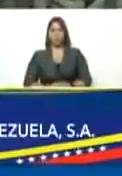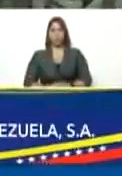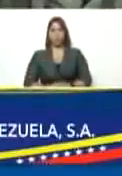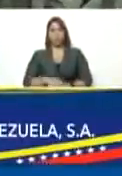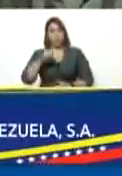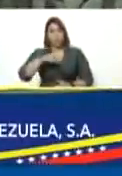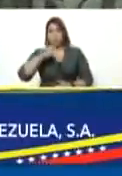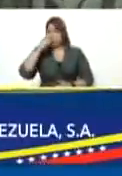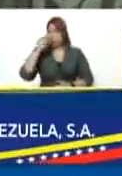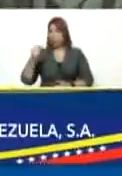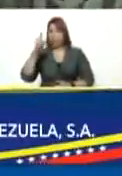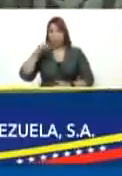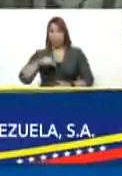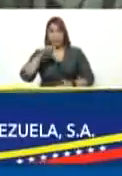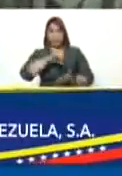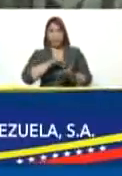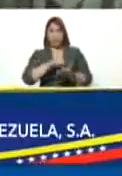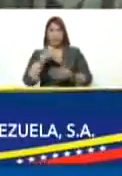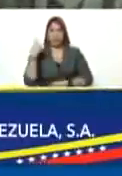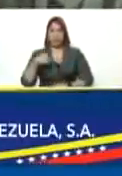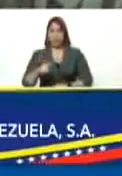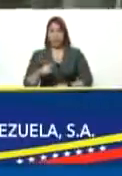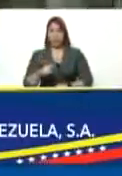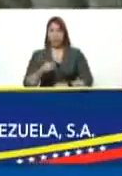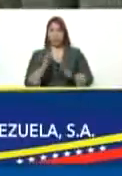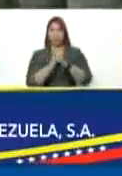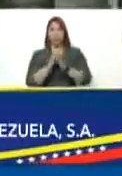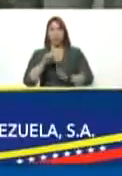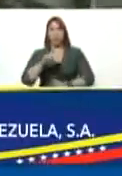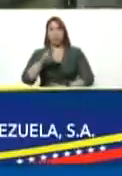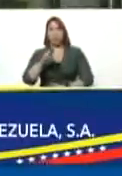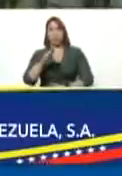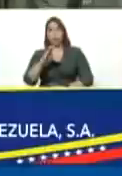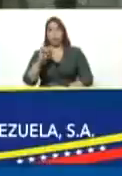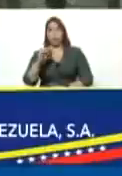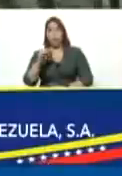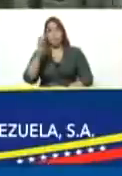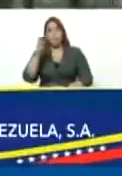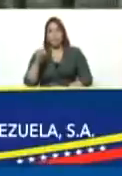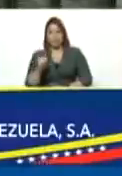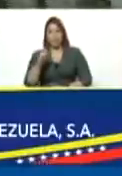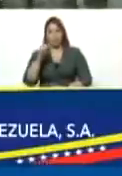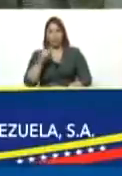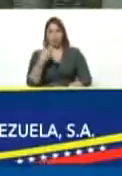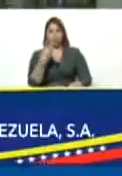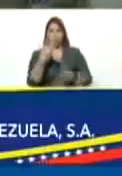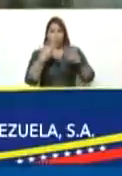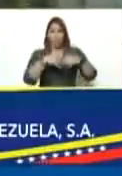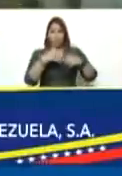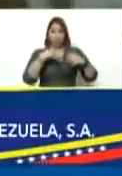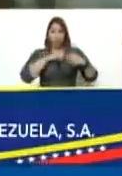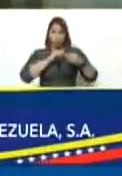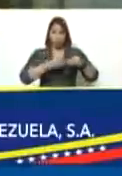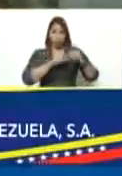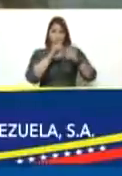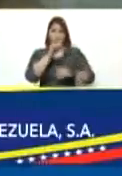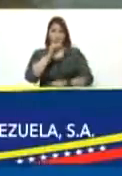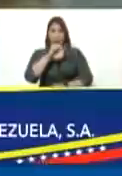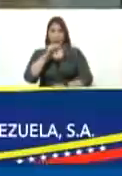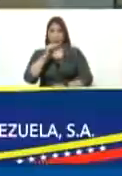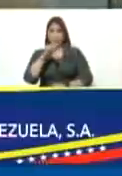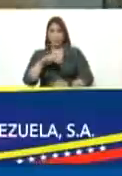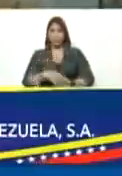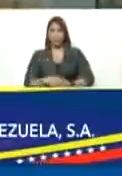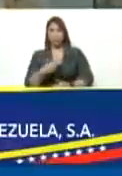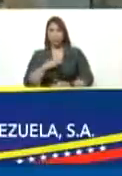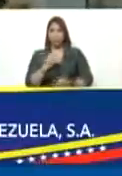en Guacara como las sedes que tenemos en Santa Lucía, que tenemos 2 plantas, la planta que recuperamos de lana de brillo, que